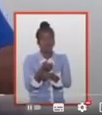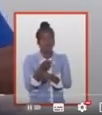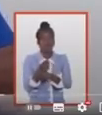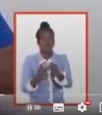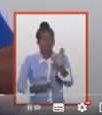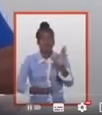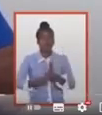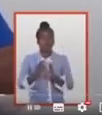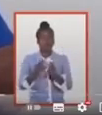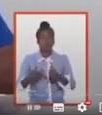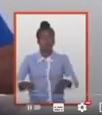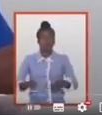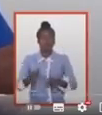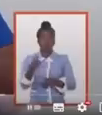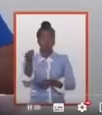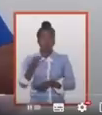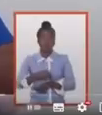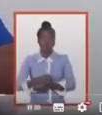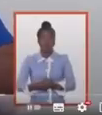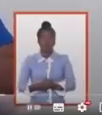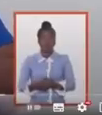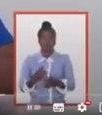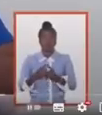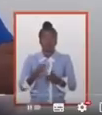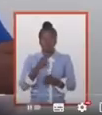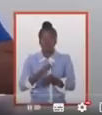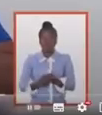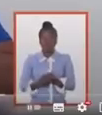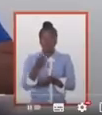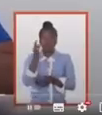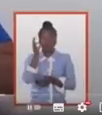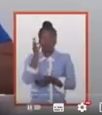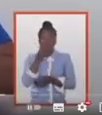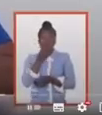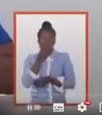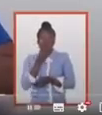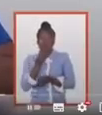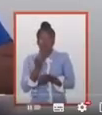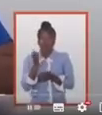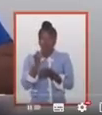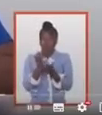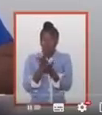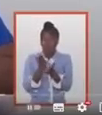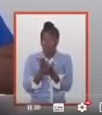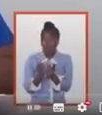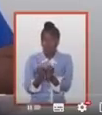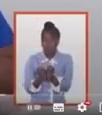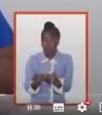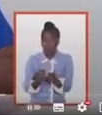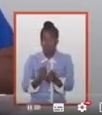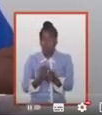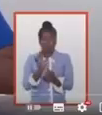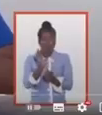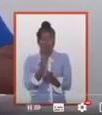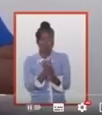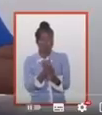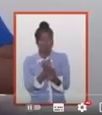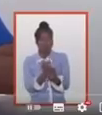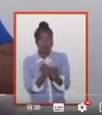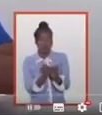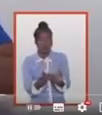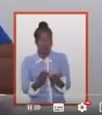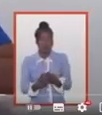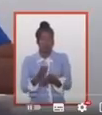todo, esa joven desvinculada del estudio del trabajo y las trabajadoras del hogar. Porque la estudiante en su